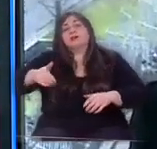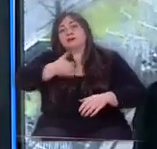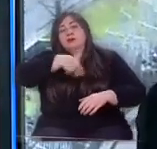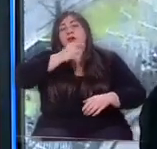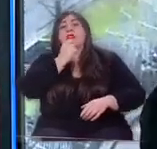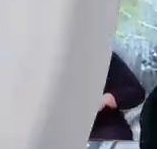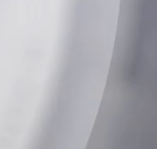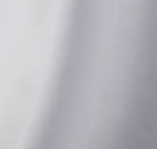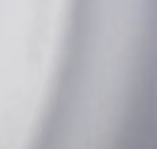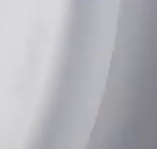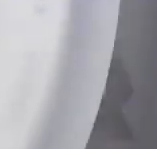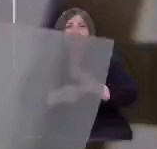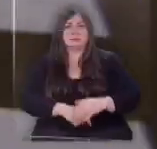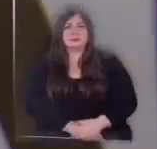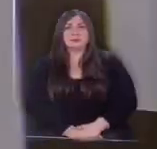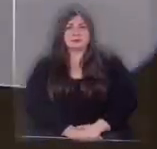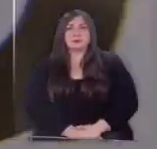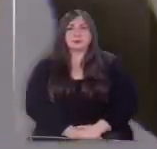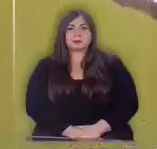denuncia.